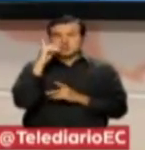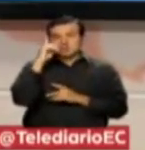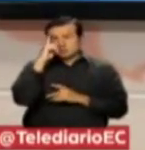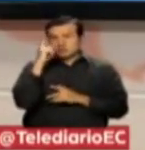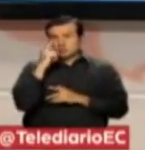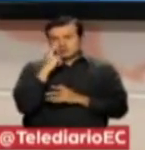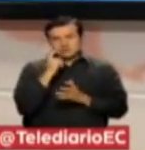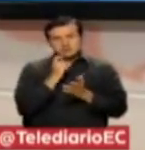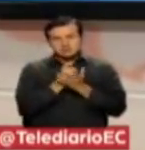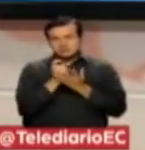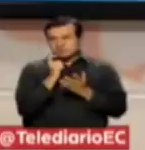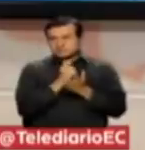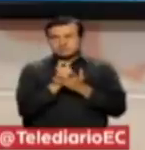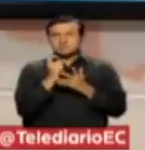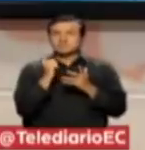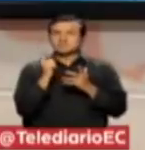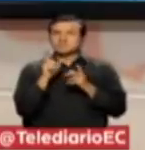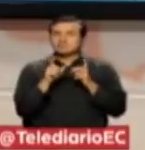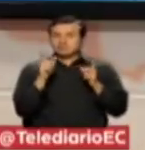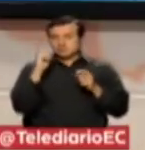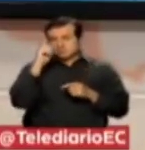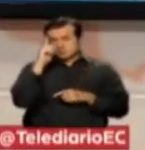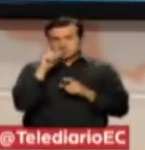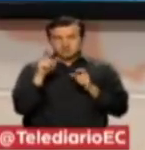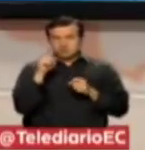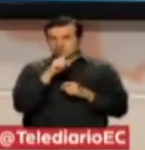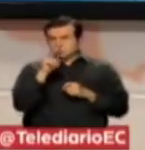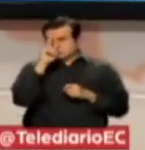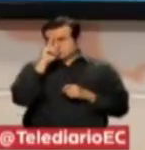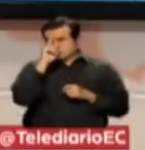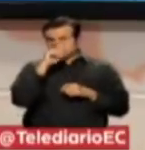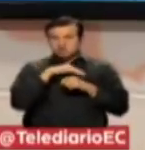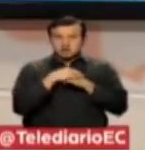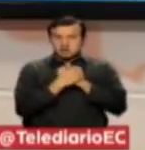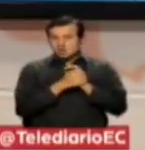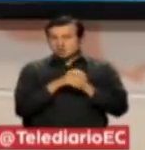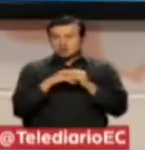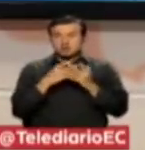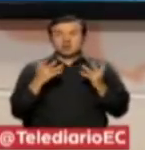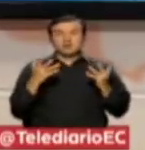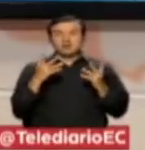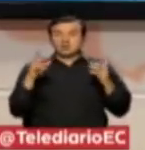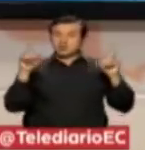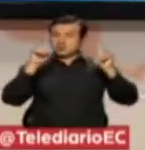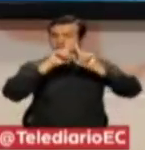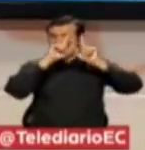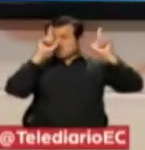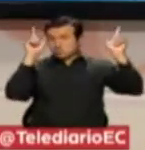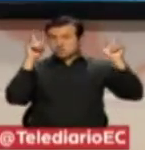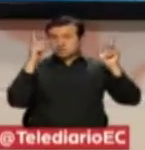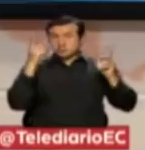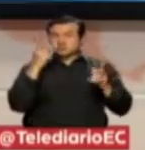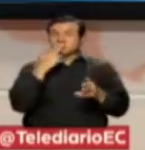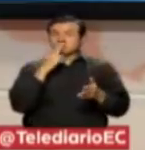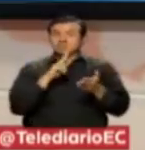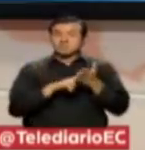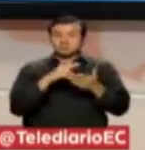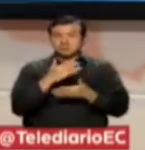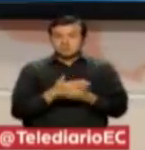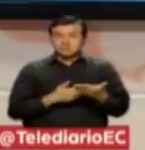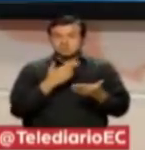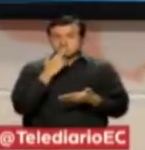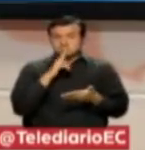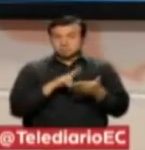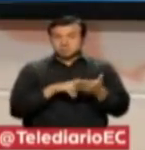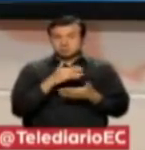aprieta, cuando el gobierno complica las cosas de los que antes campeaban por el país, de pronto llega un empresario y pone una carta. Porque es una